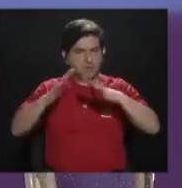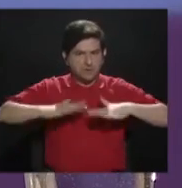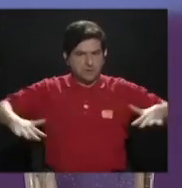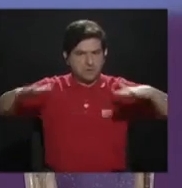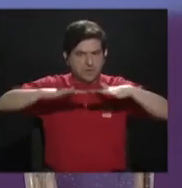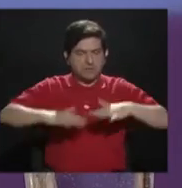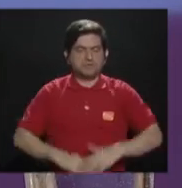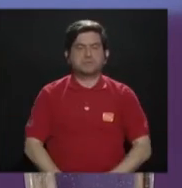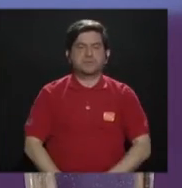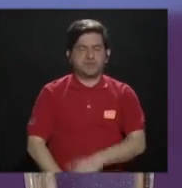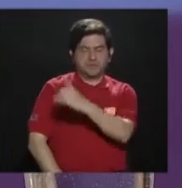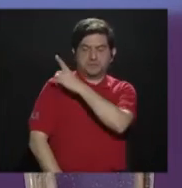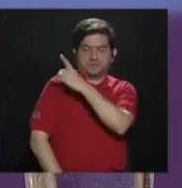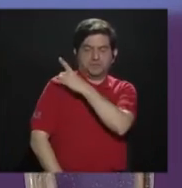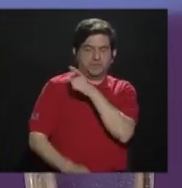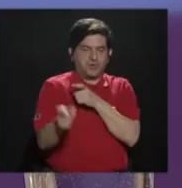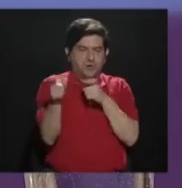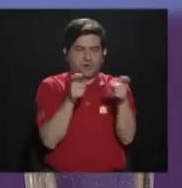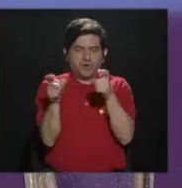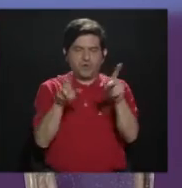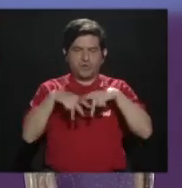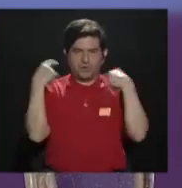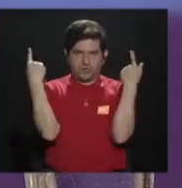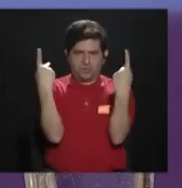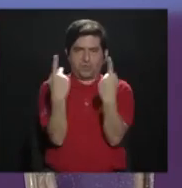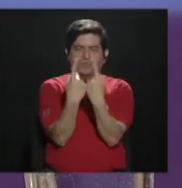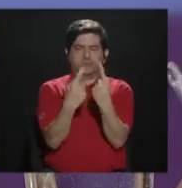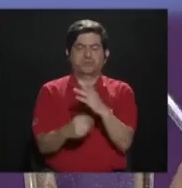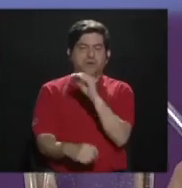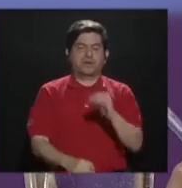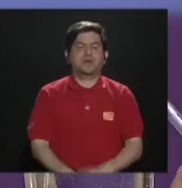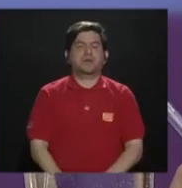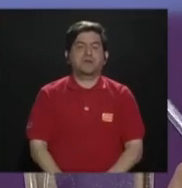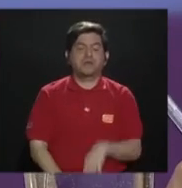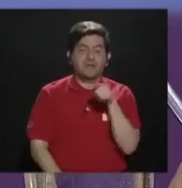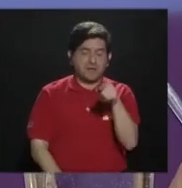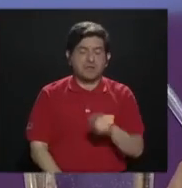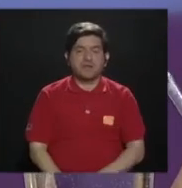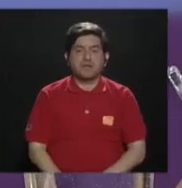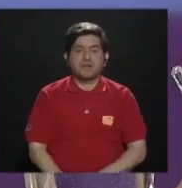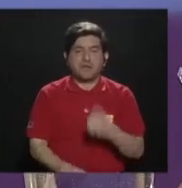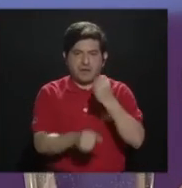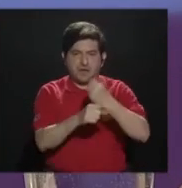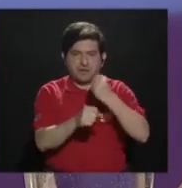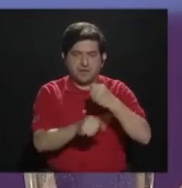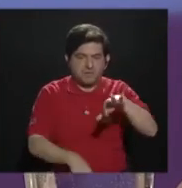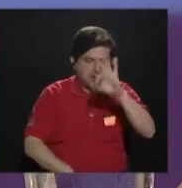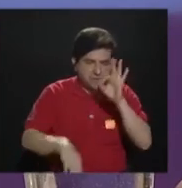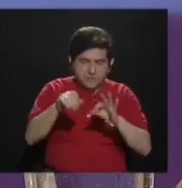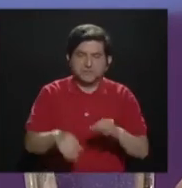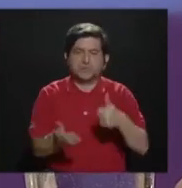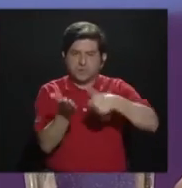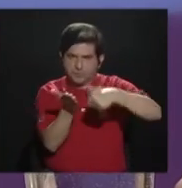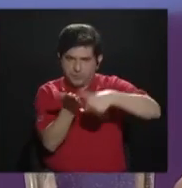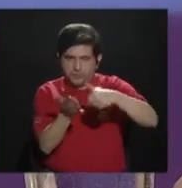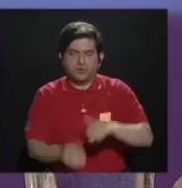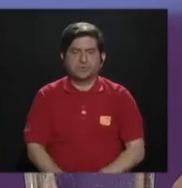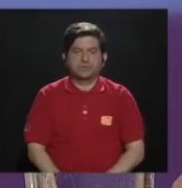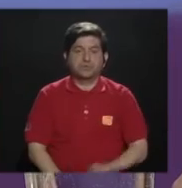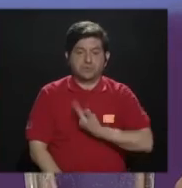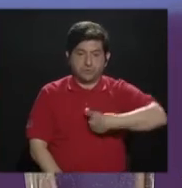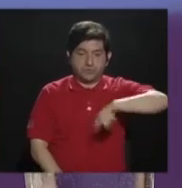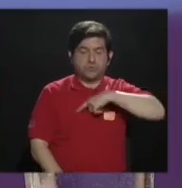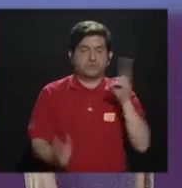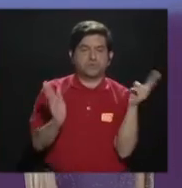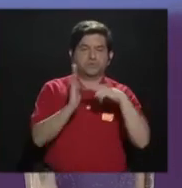de dirección y de conducción partidaria y en los cargos electivos. De esta manera, lo que llevamos adelante fue en